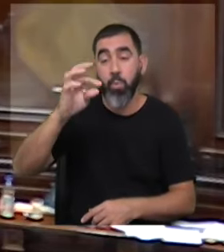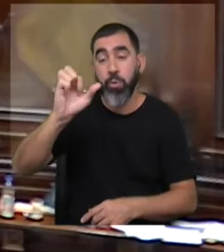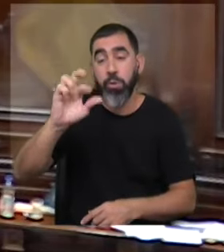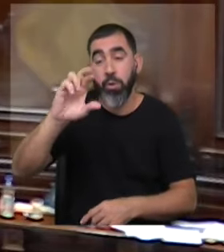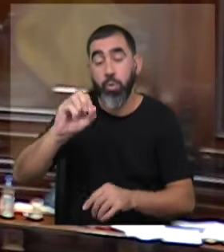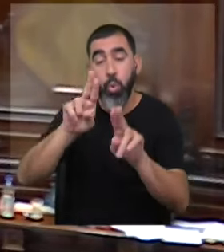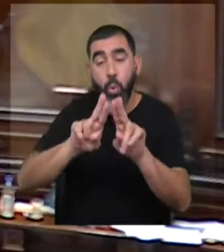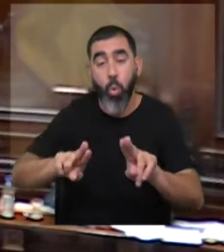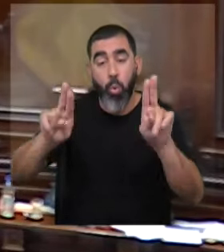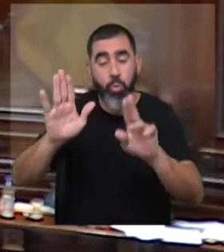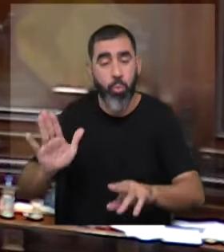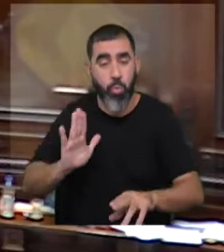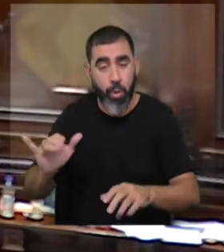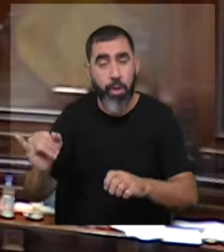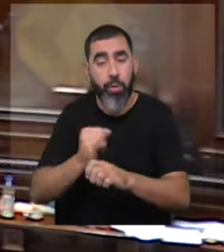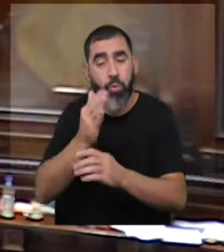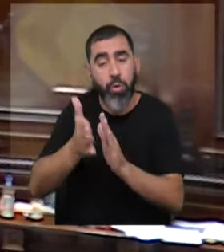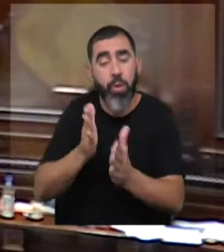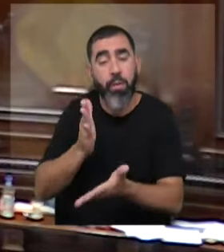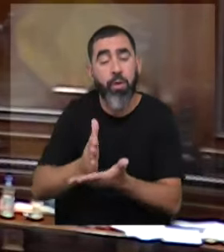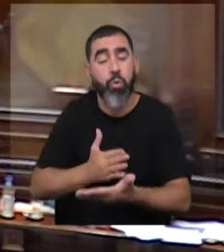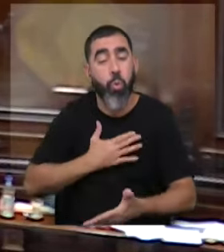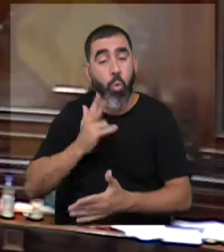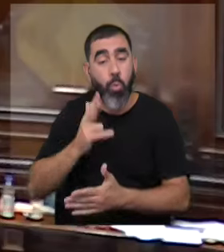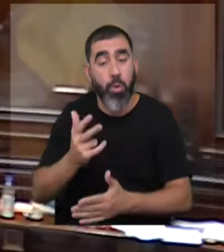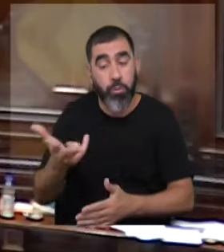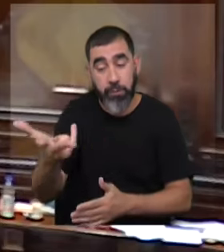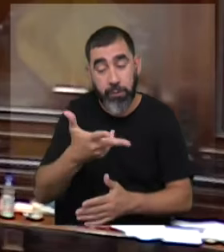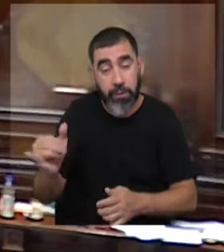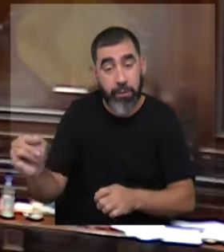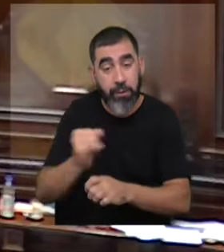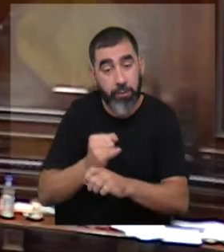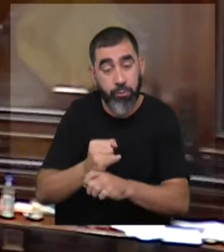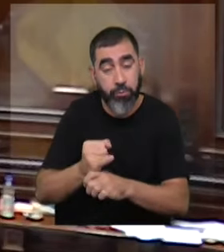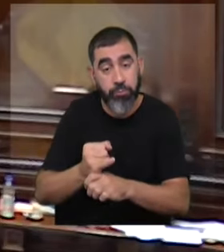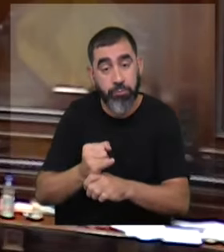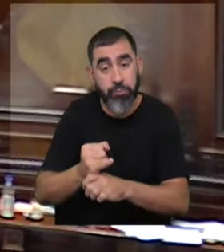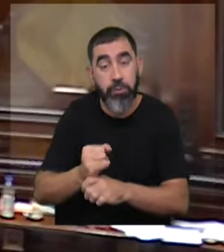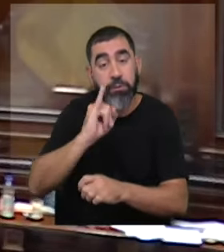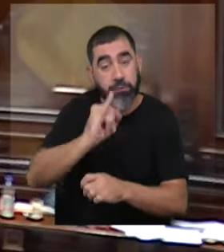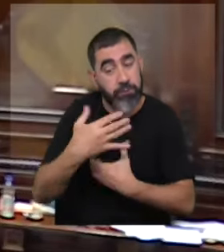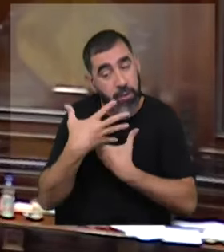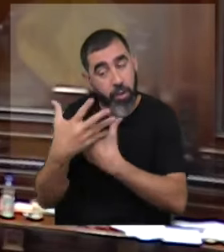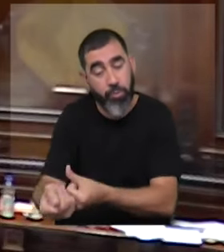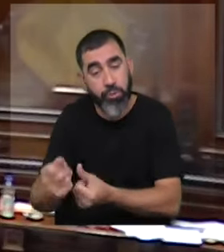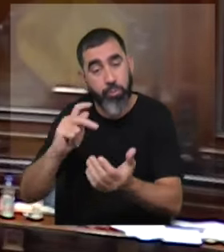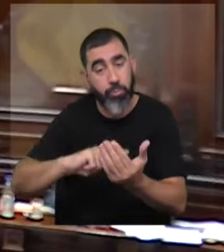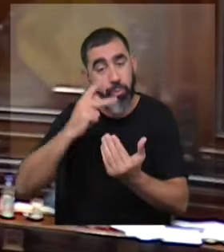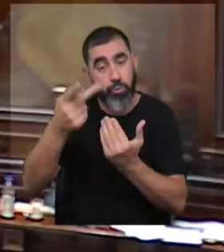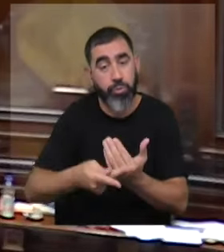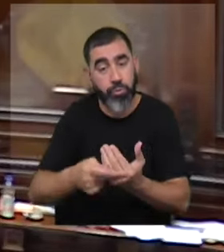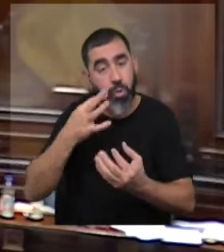de ONU Mujeres, de la Institución Nacional de Derechos Humanos. Estas tres instituciones justamente se pronunciaron a favor de un proyecto